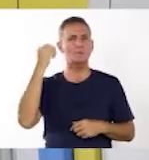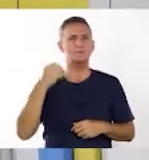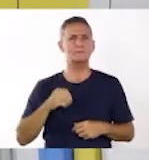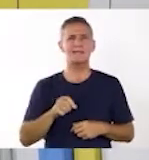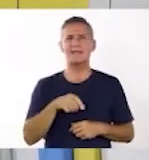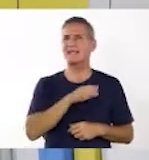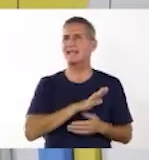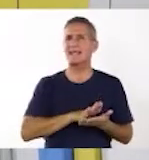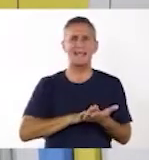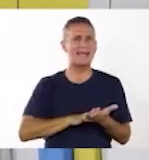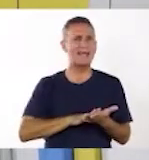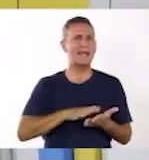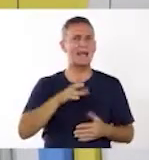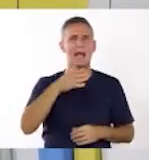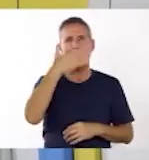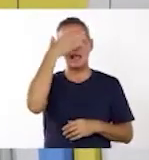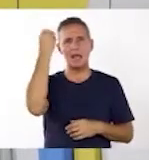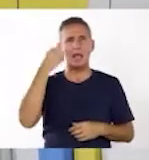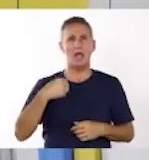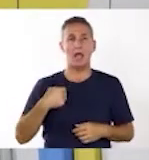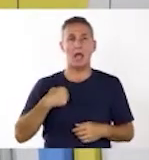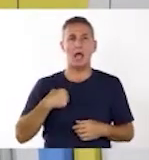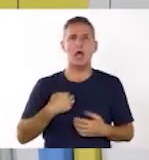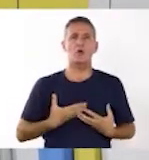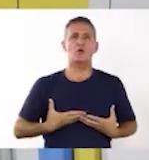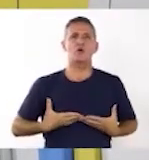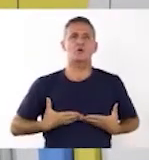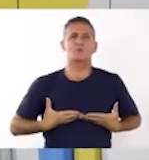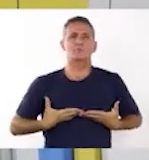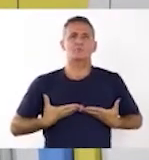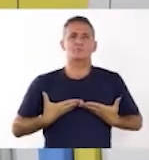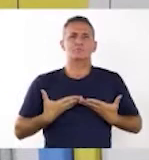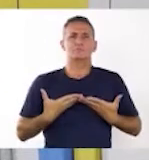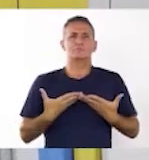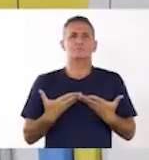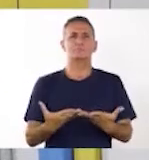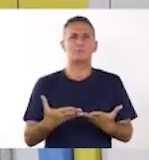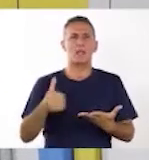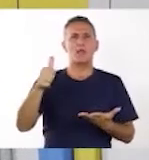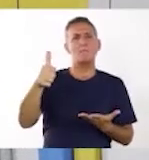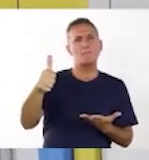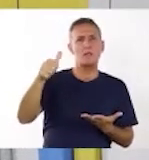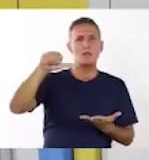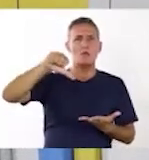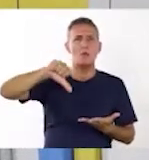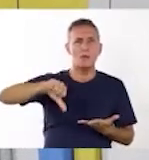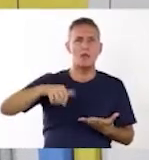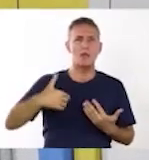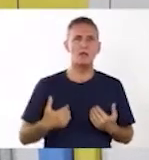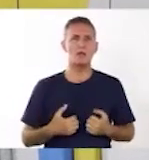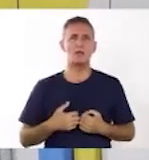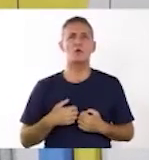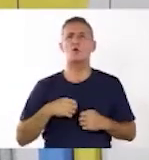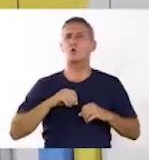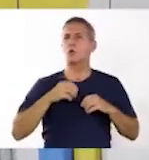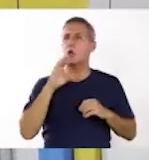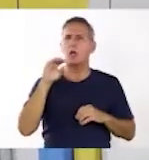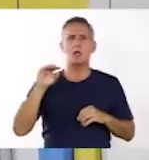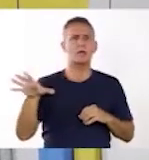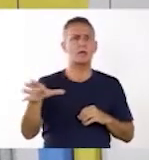olvidaré, que nadie lo olvide. Pero ahora yo ofrezco mi pecho lo mismo al bien que al